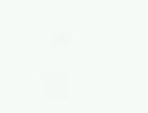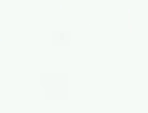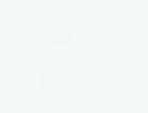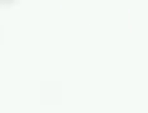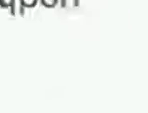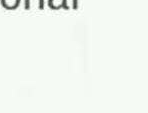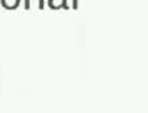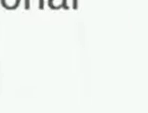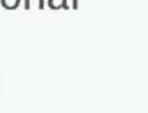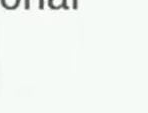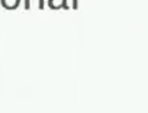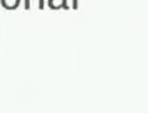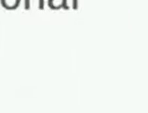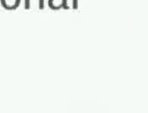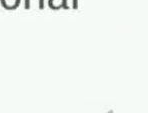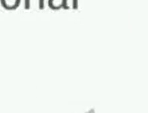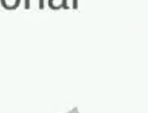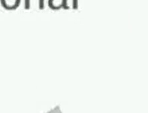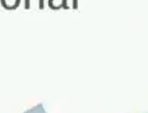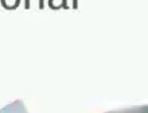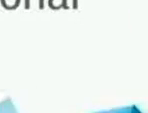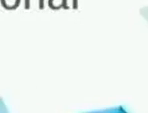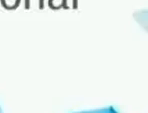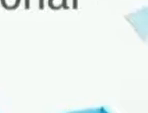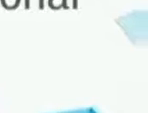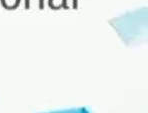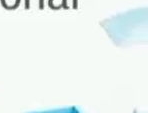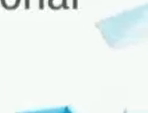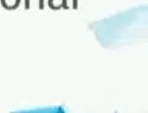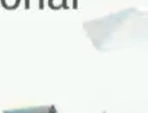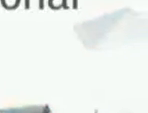Fin de espacio promocional.